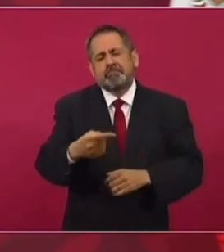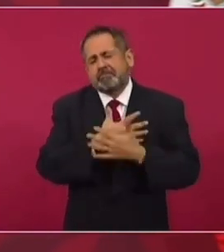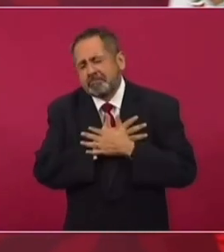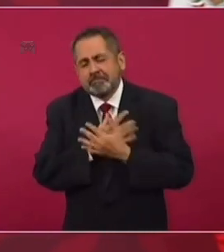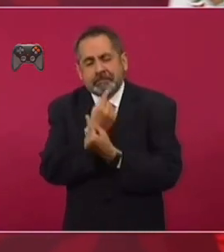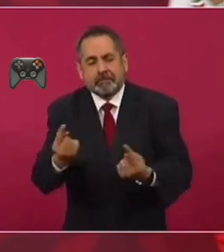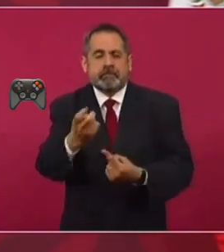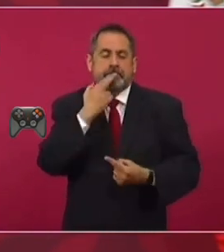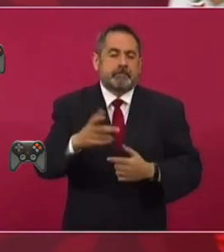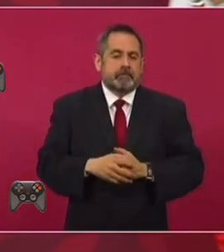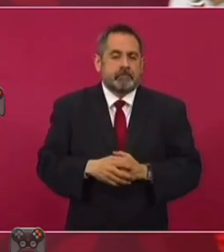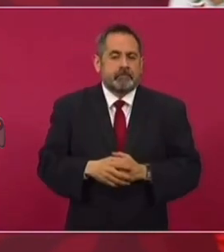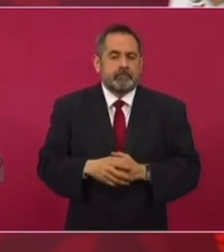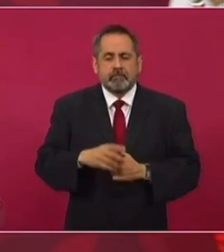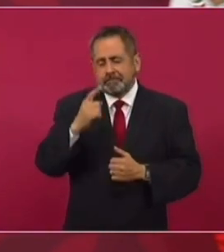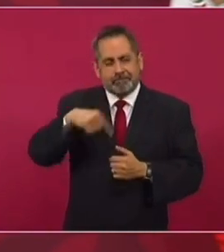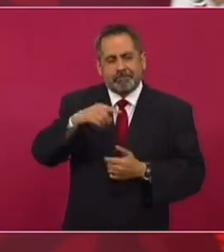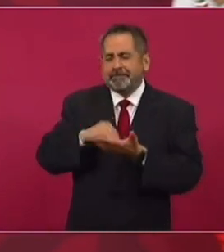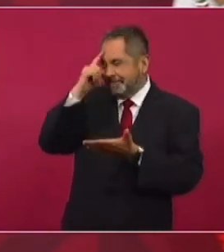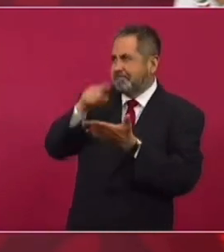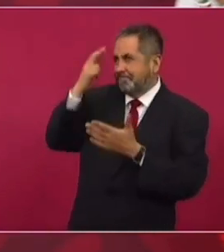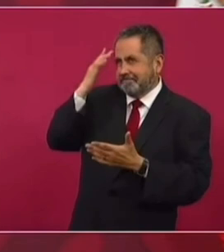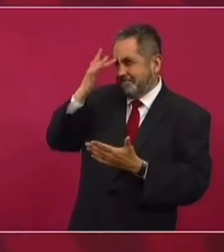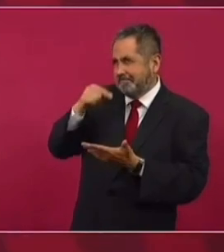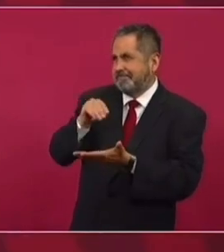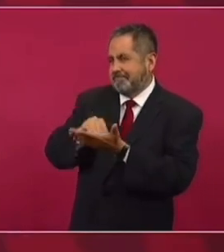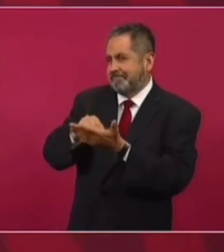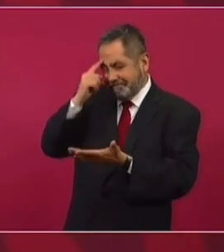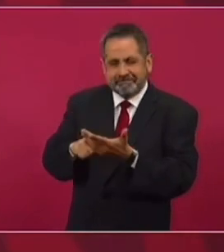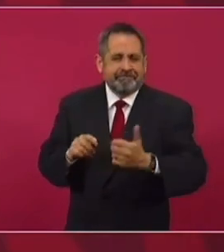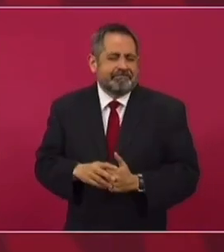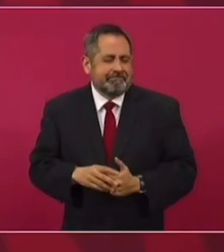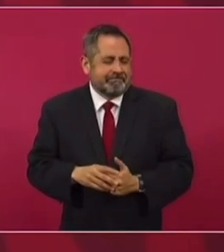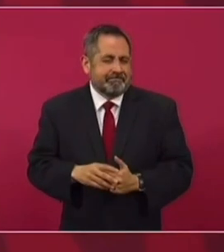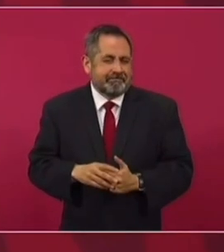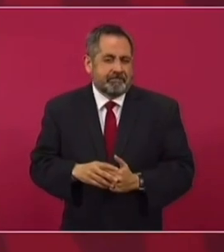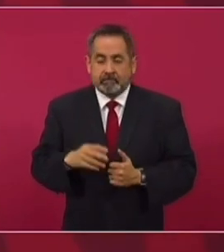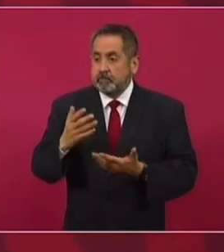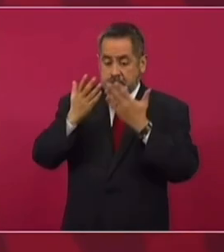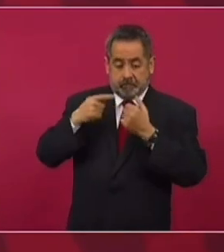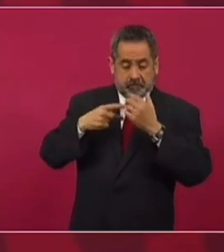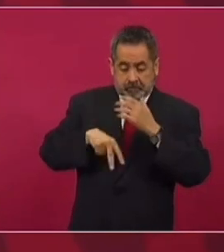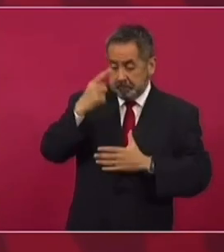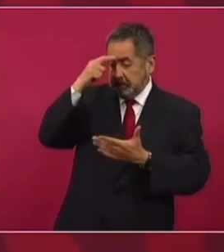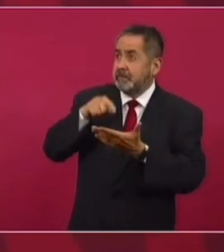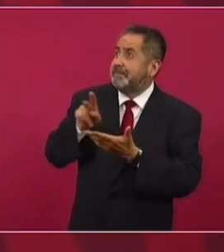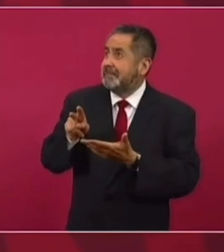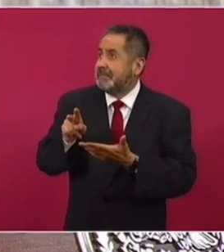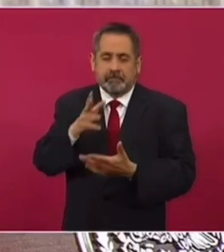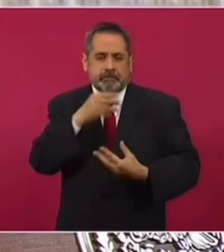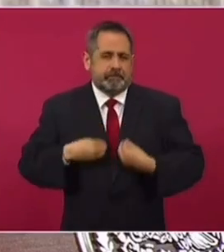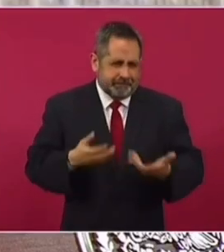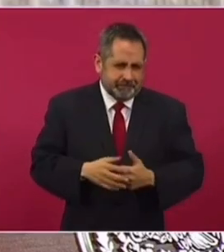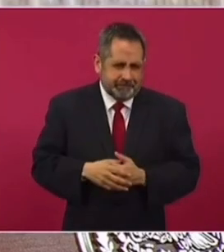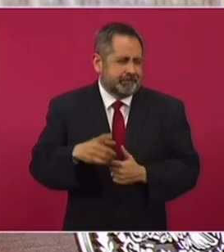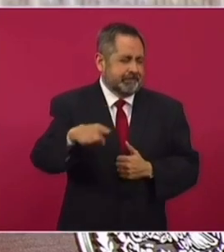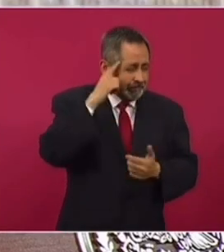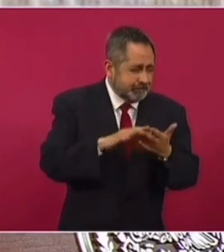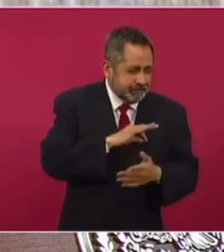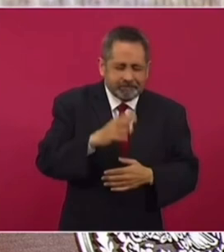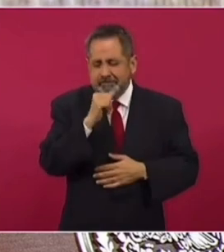niños. Y hay que seguir creyendo. No se puede vivir sin una creencia. ¿Ustedes creen que se